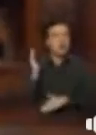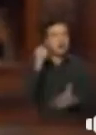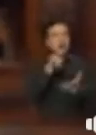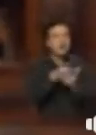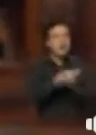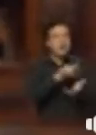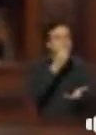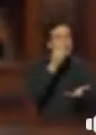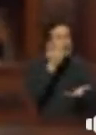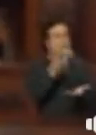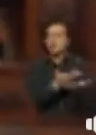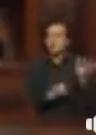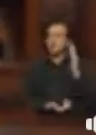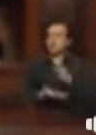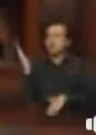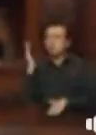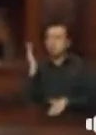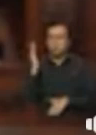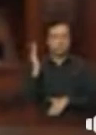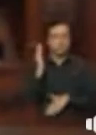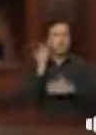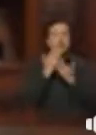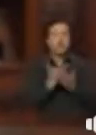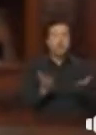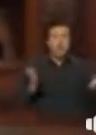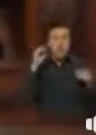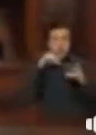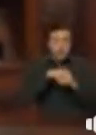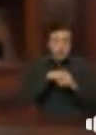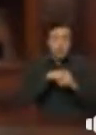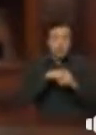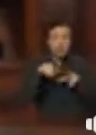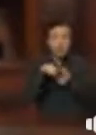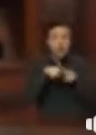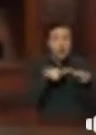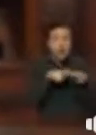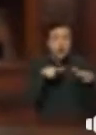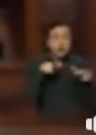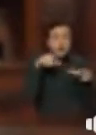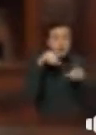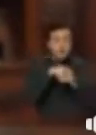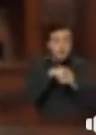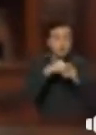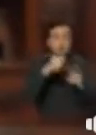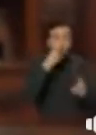o productos. No se consumirán productos dentro de los establecimientos.